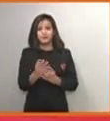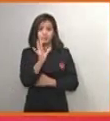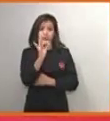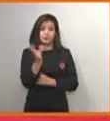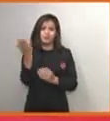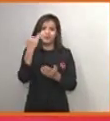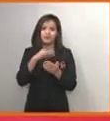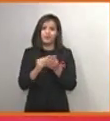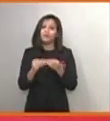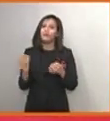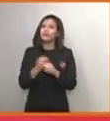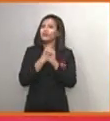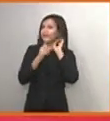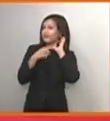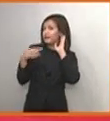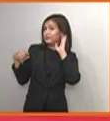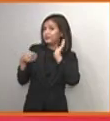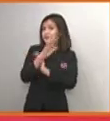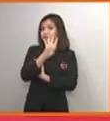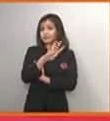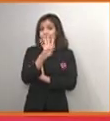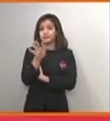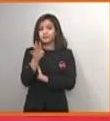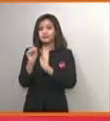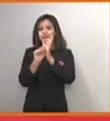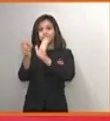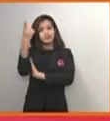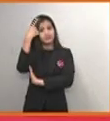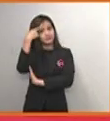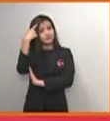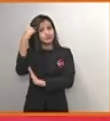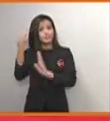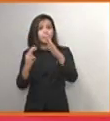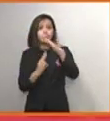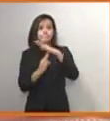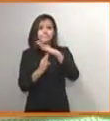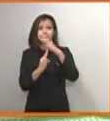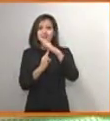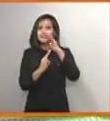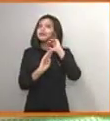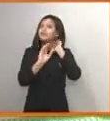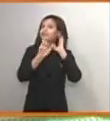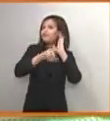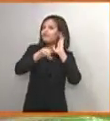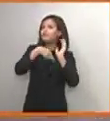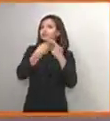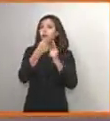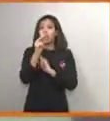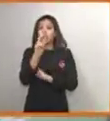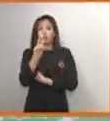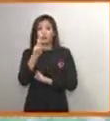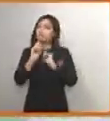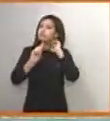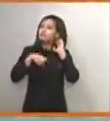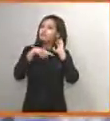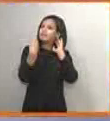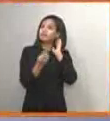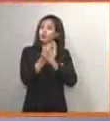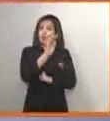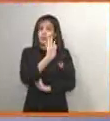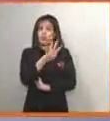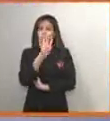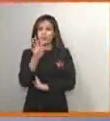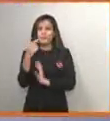8. El número favorecido para la diaria es el 44, con su símbolo de sueños, mesas. Para Multi X, 2X y para más